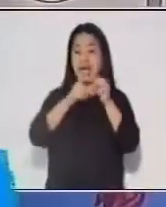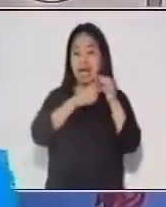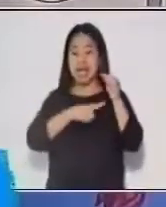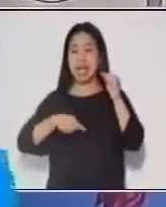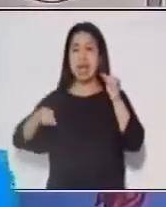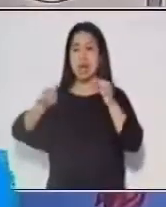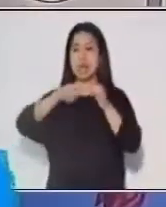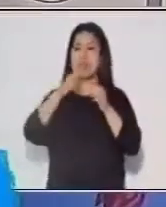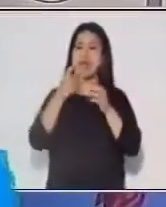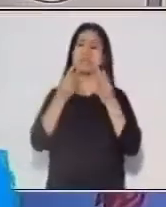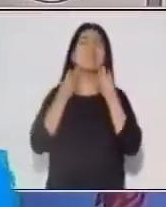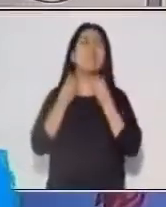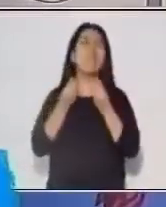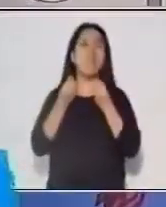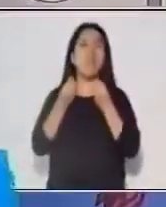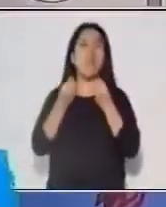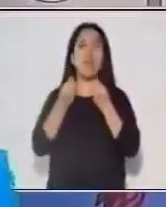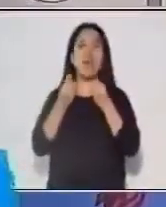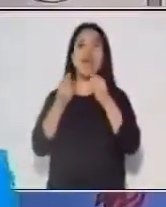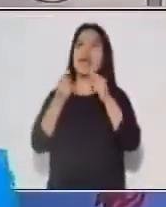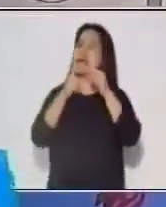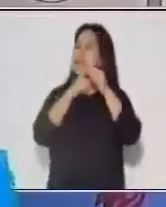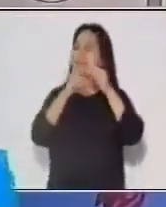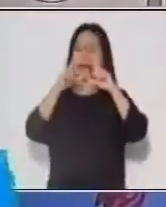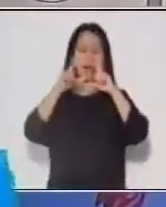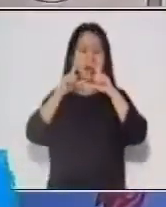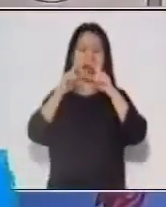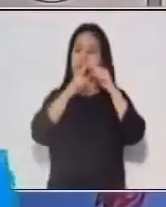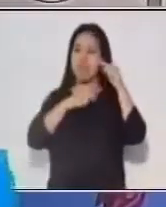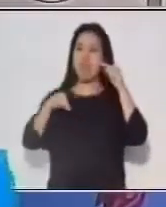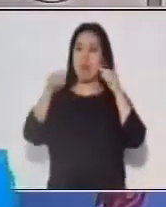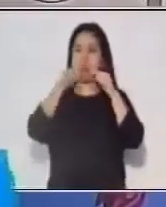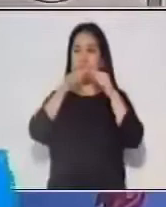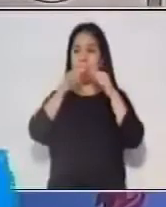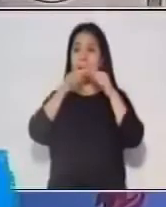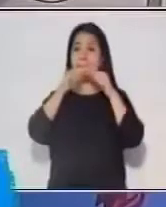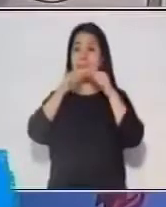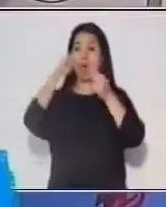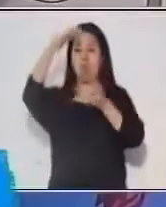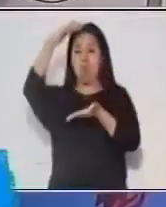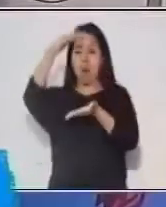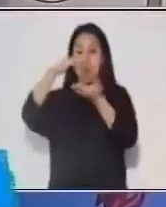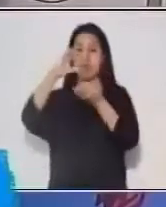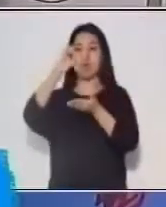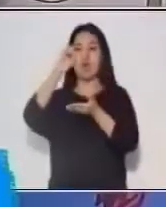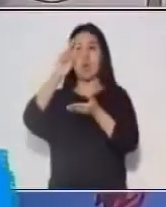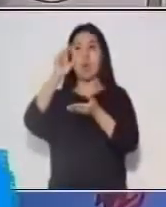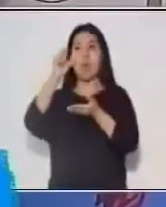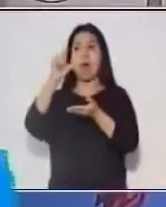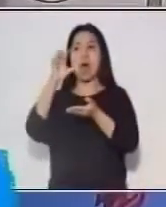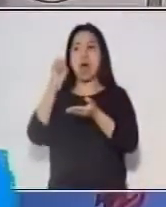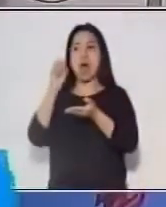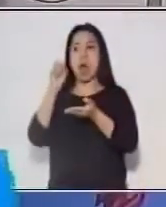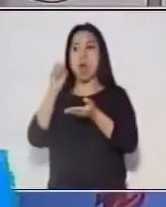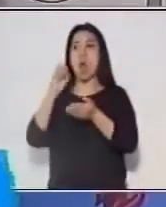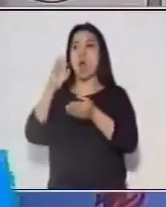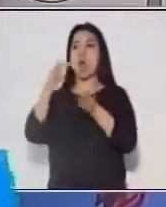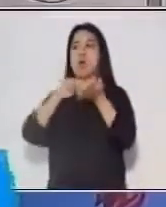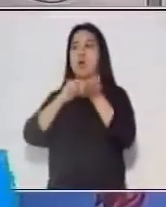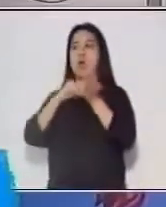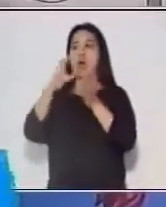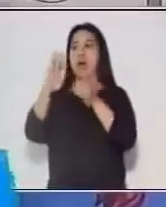es muy redonda. Cuando la excentricidad es muy cerca del valor 1, la elipse es muy